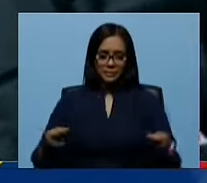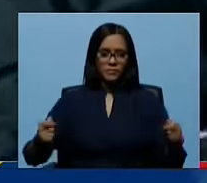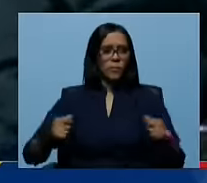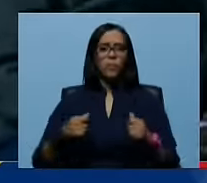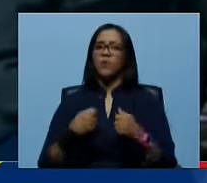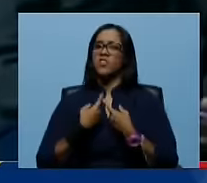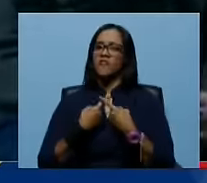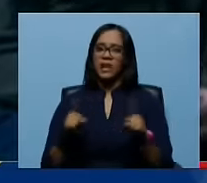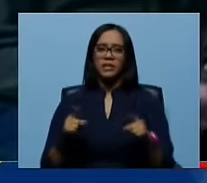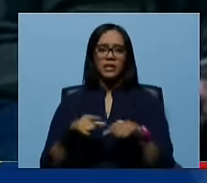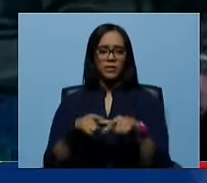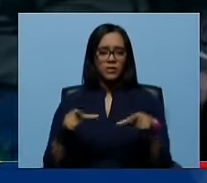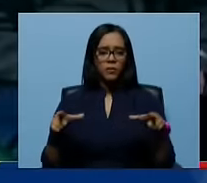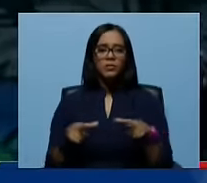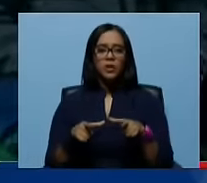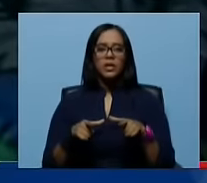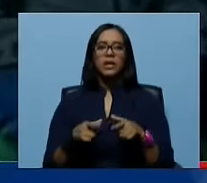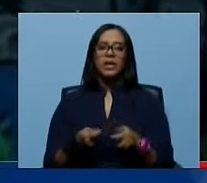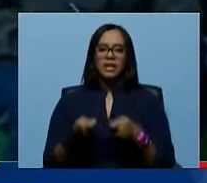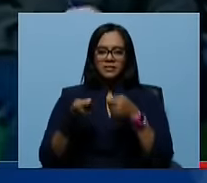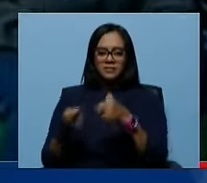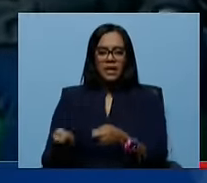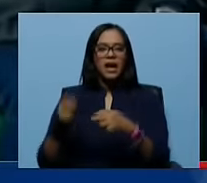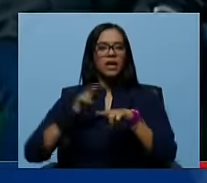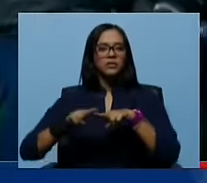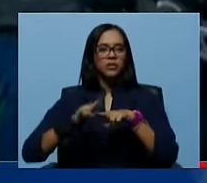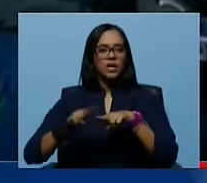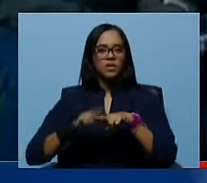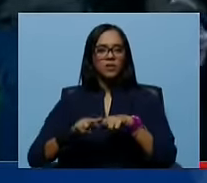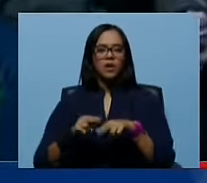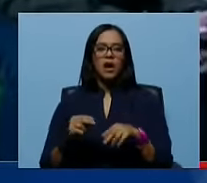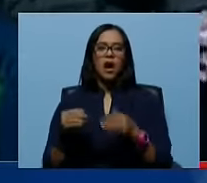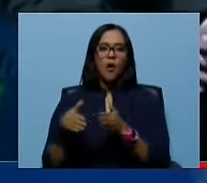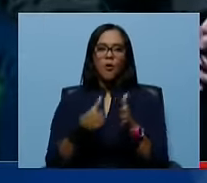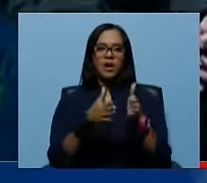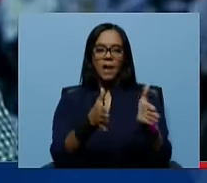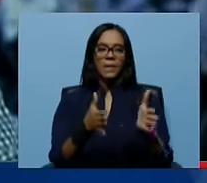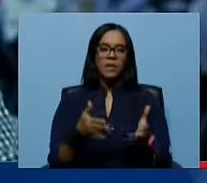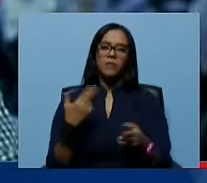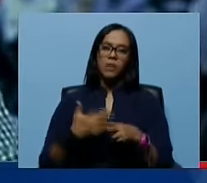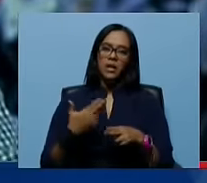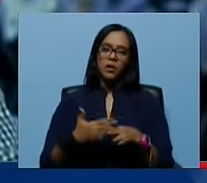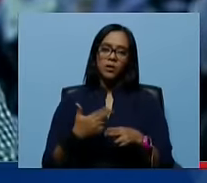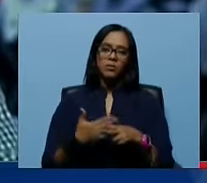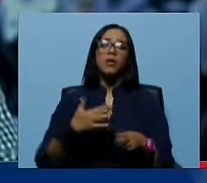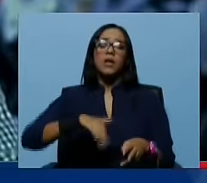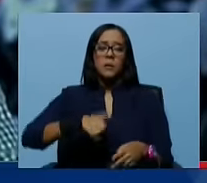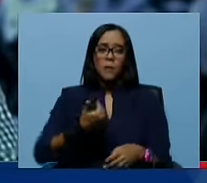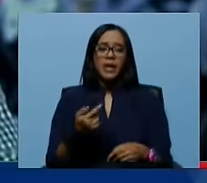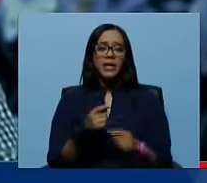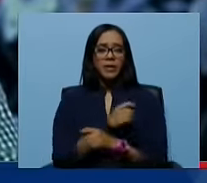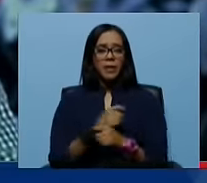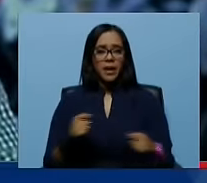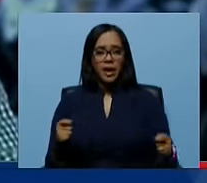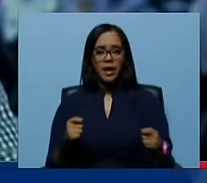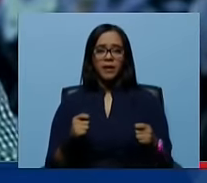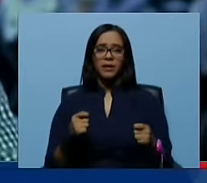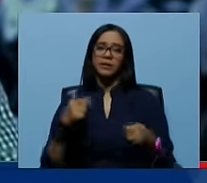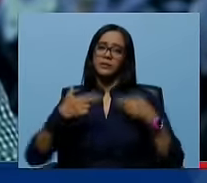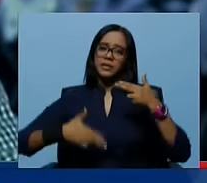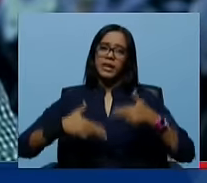motivos, le entrega a sus niños a un camino insospechado que puede terminar en el